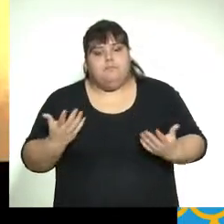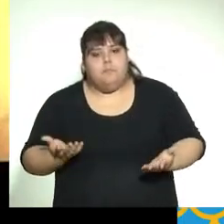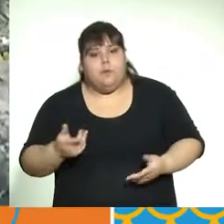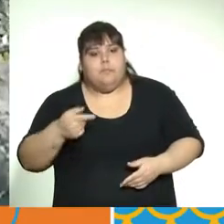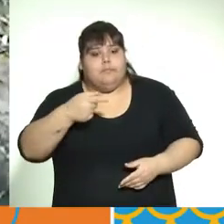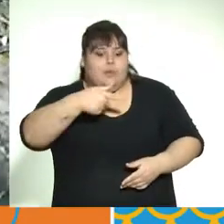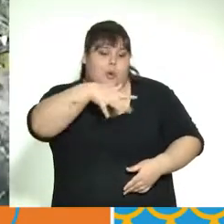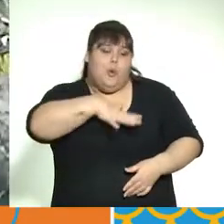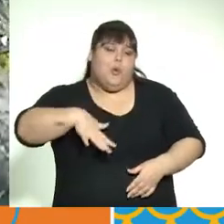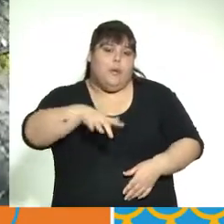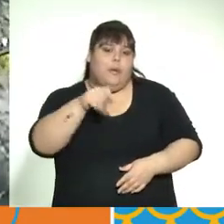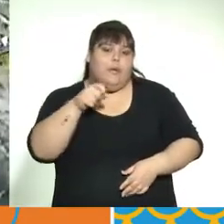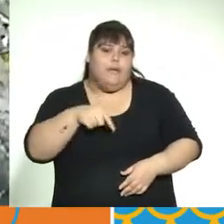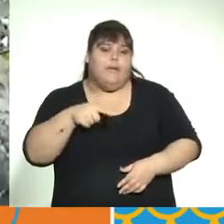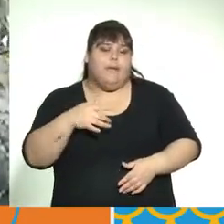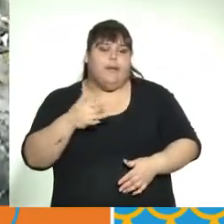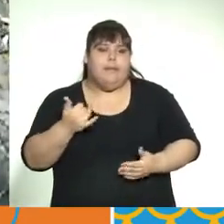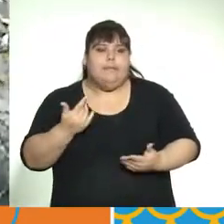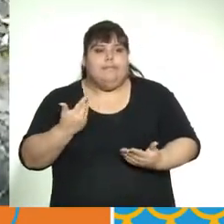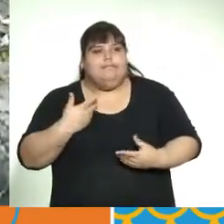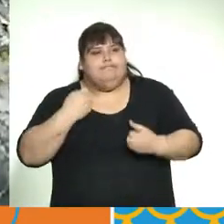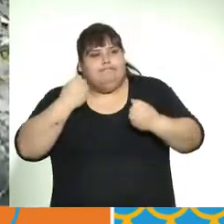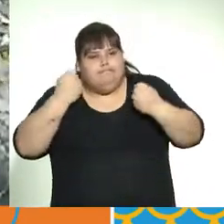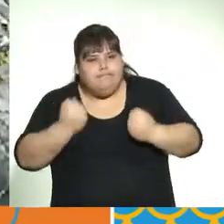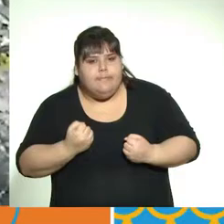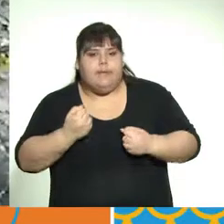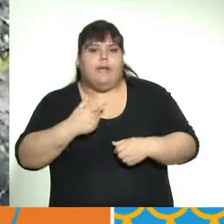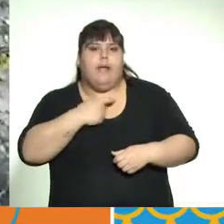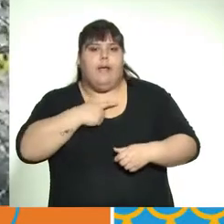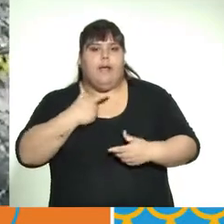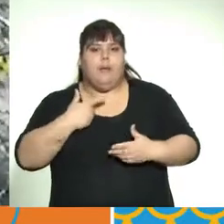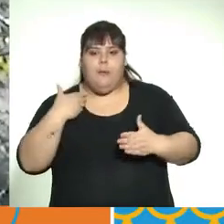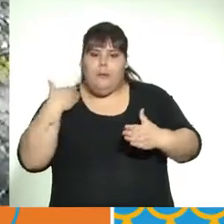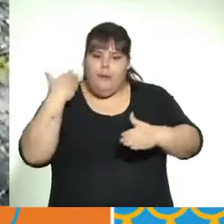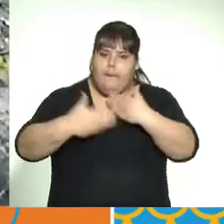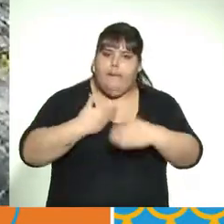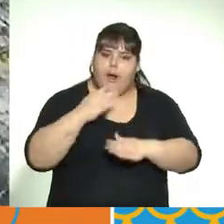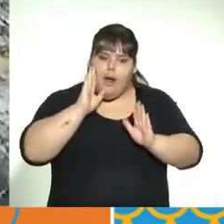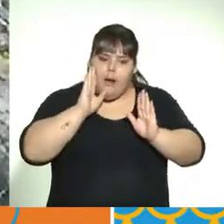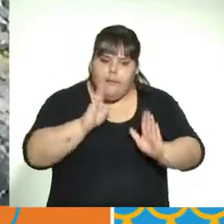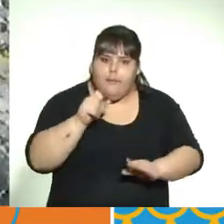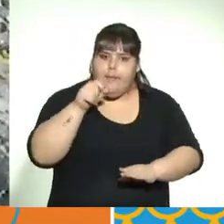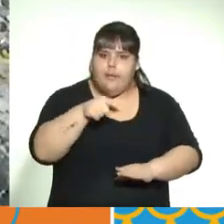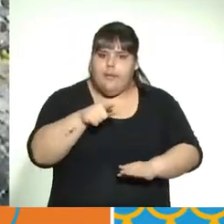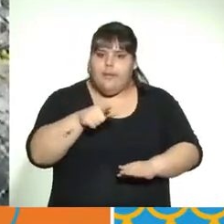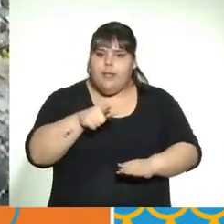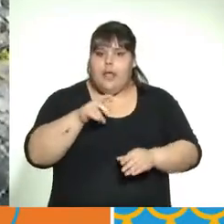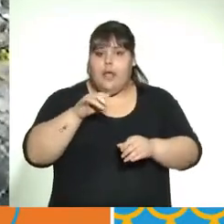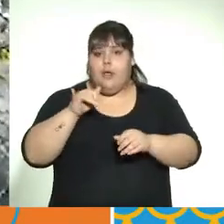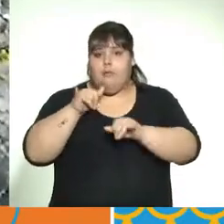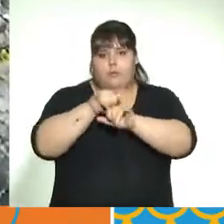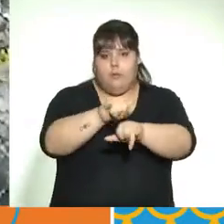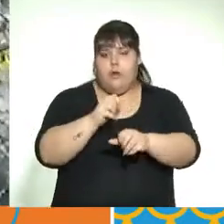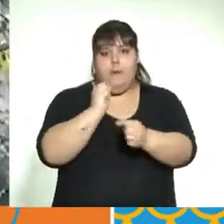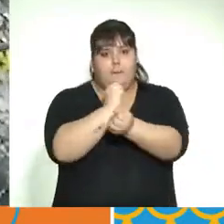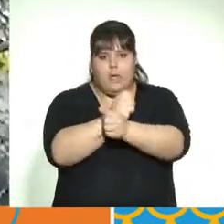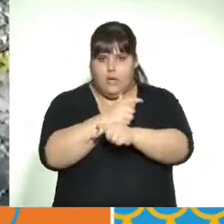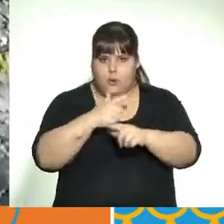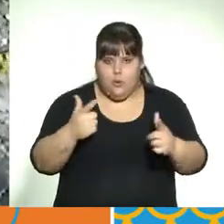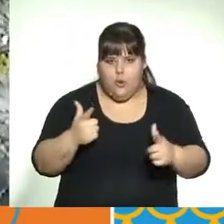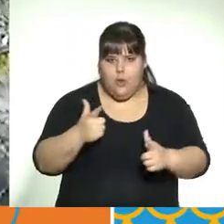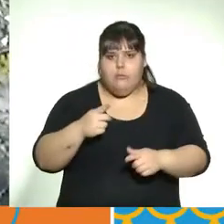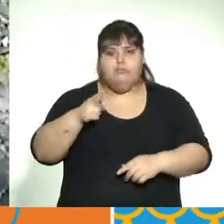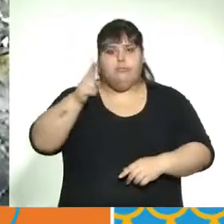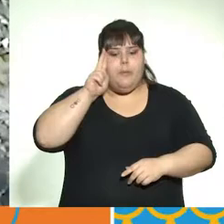Así que bueno, este es un lugar donde tratamos de avanzar en ese sentido, justamente no utilizar veneno, respetar